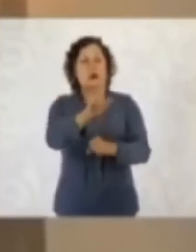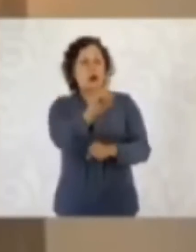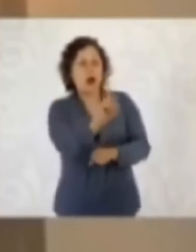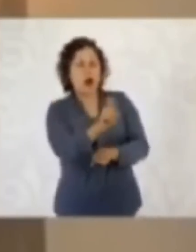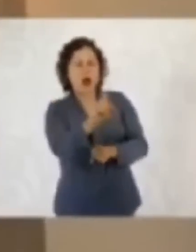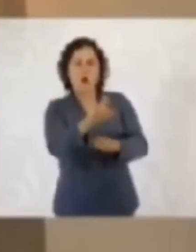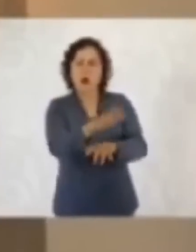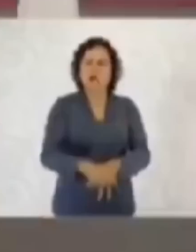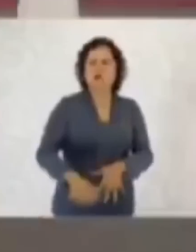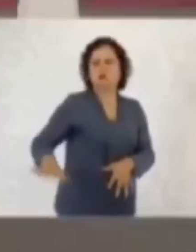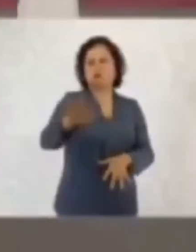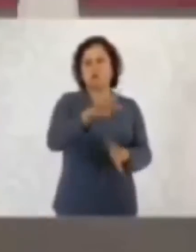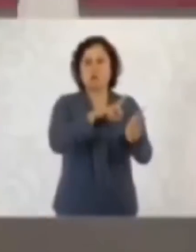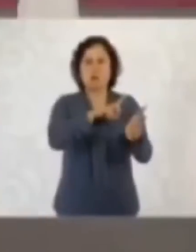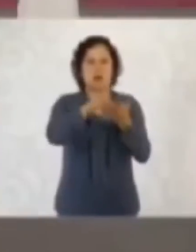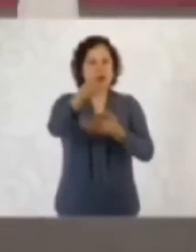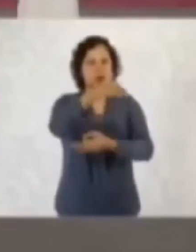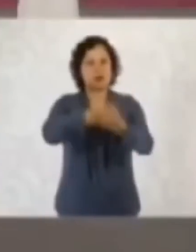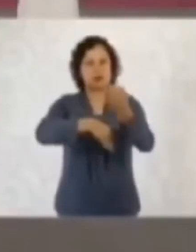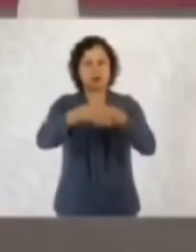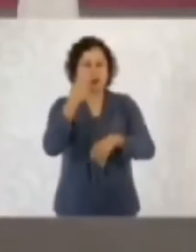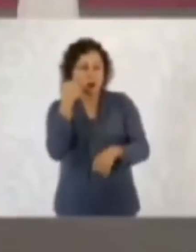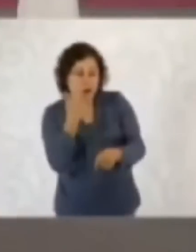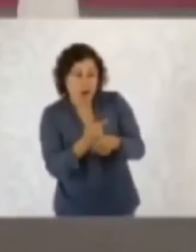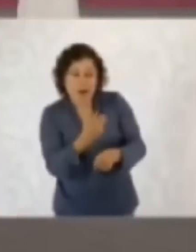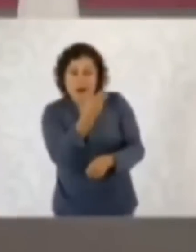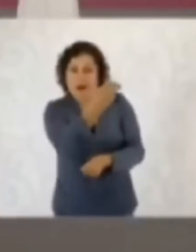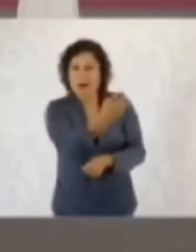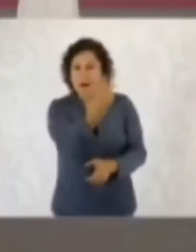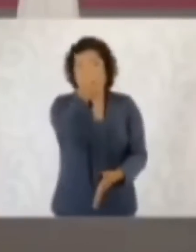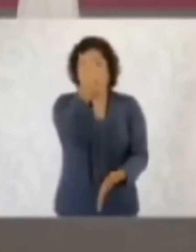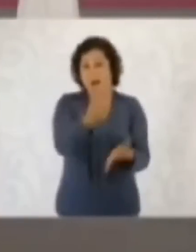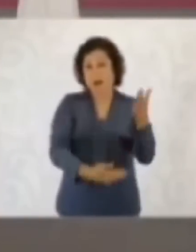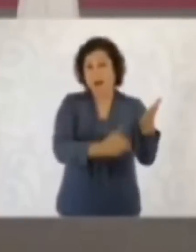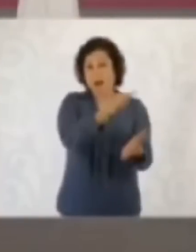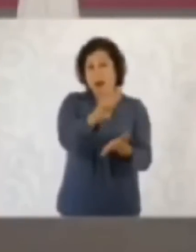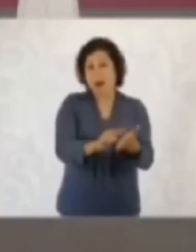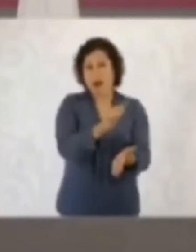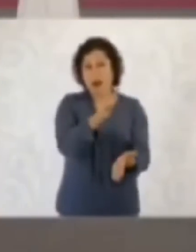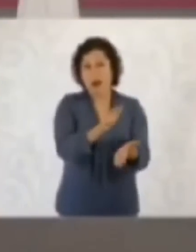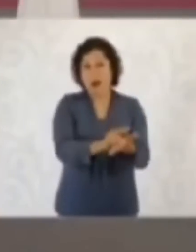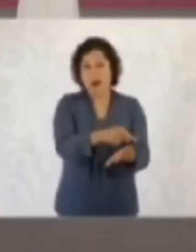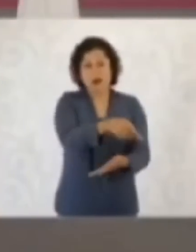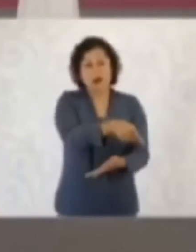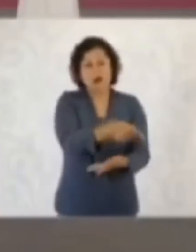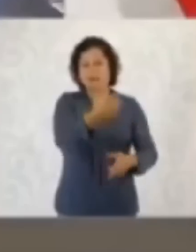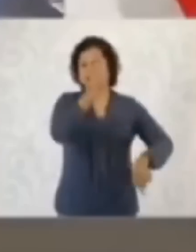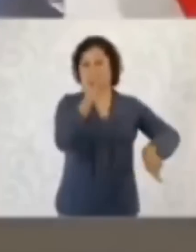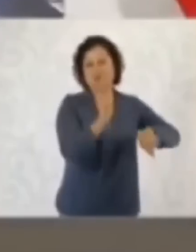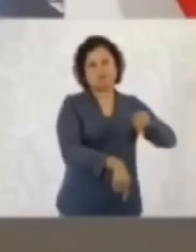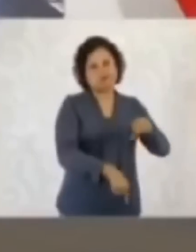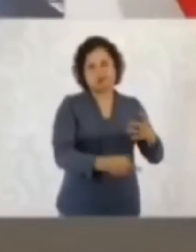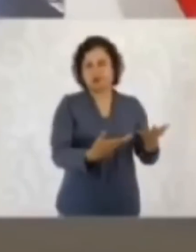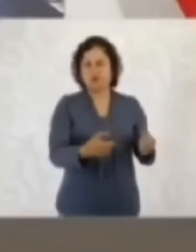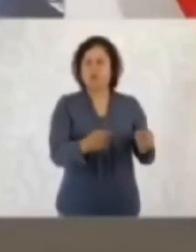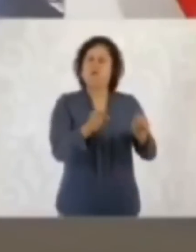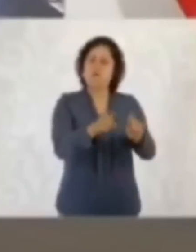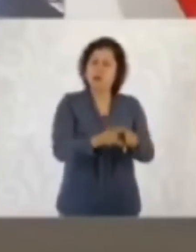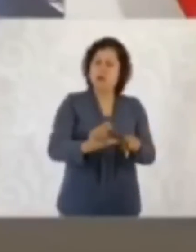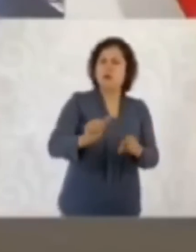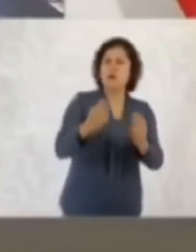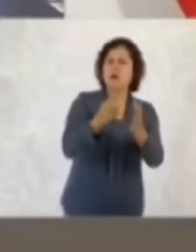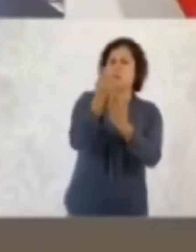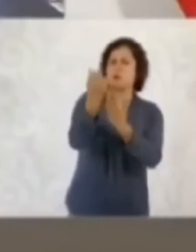que se cometan cualquier tipo de ilegalidades para el uso del agua y también en este proceso que estamos llevando a cabo de ordenamiento